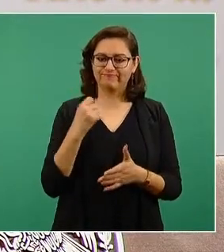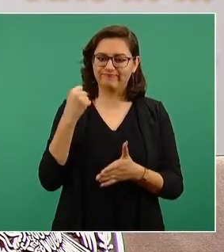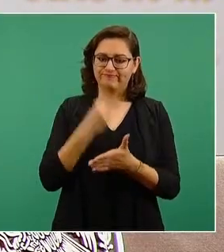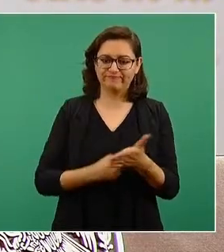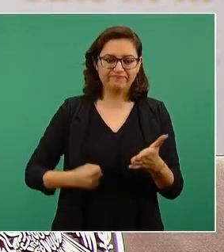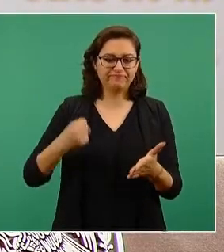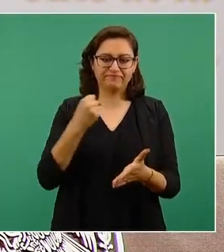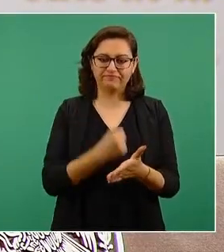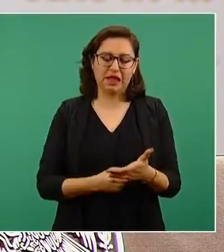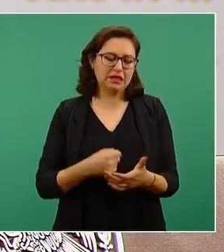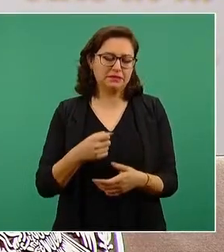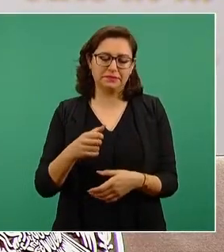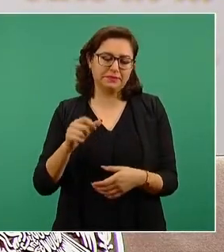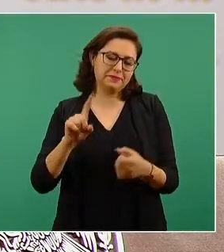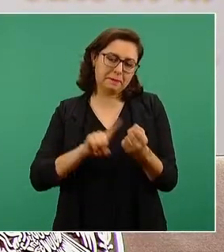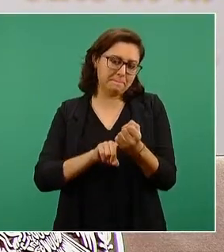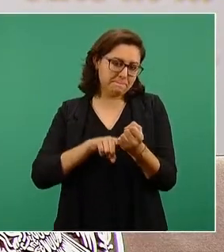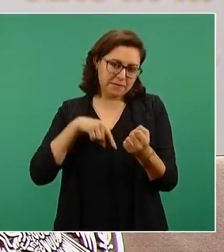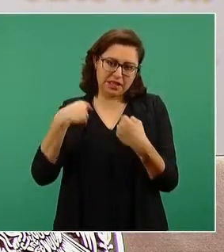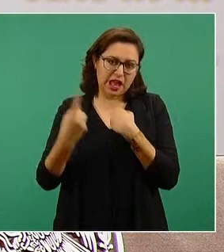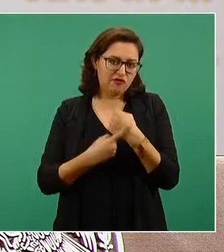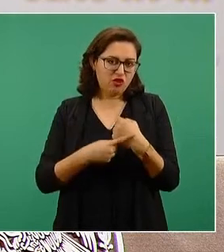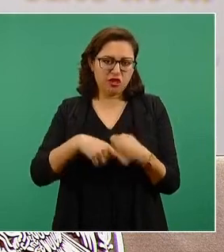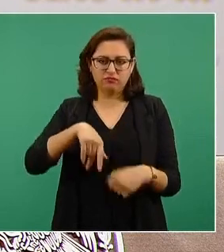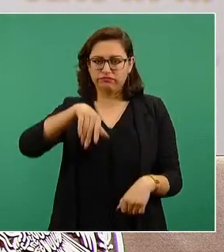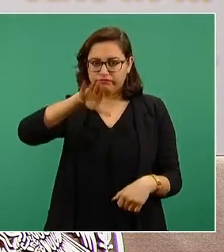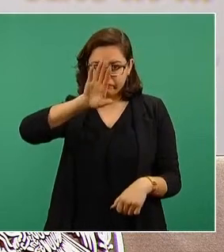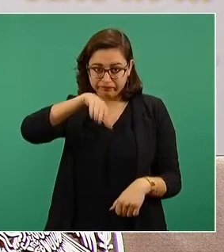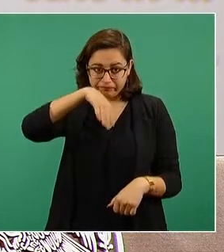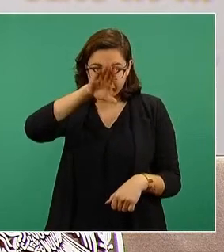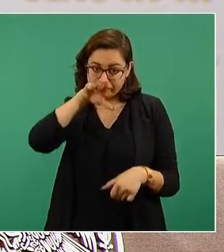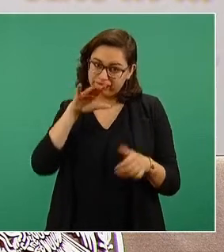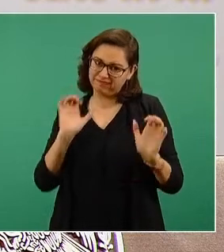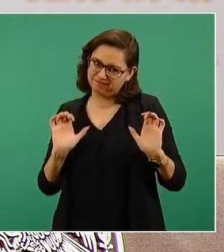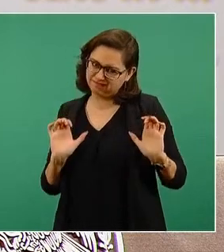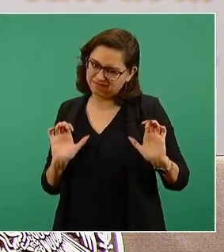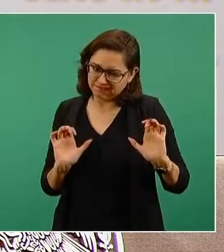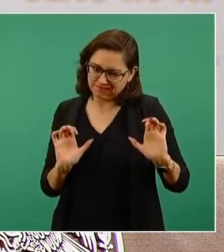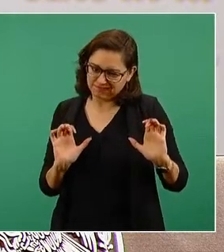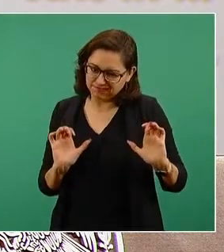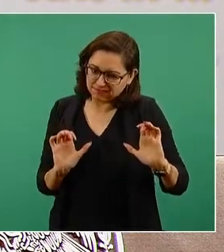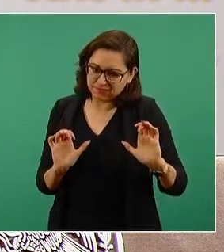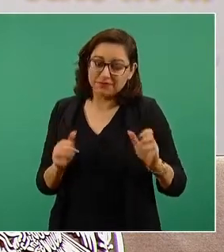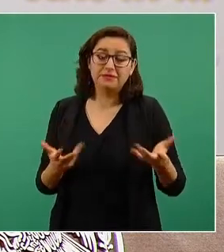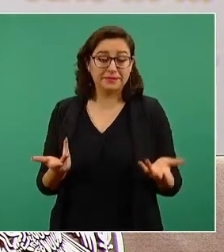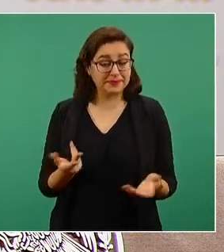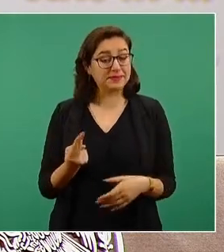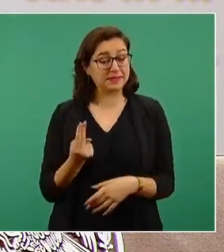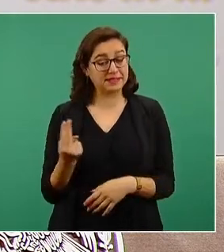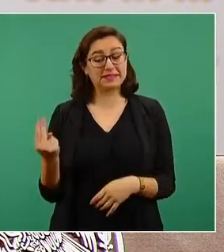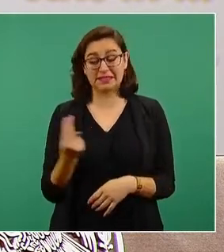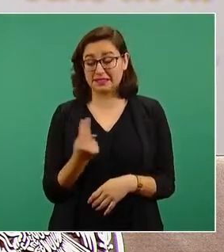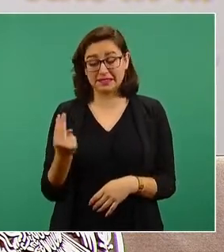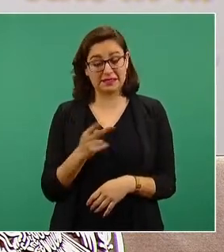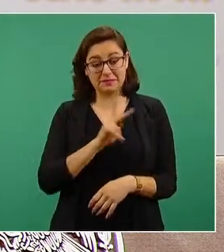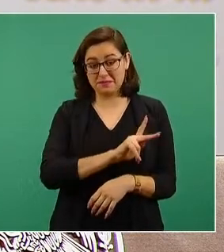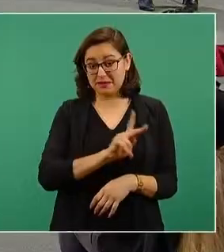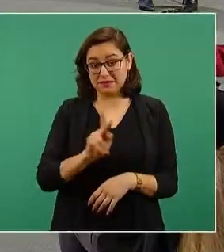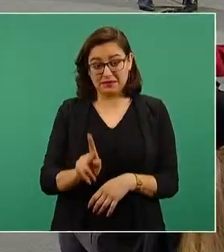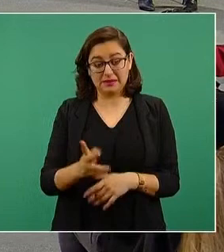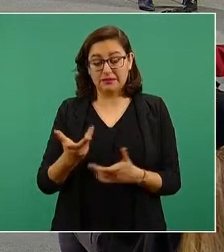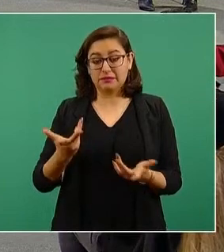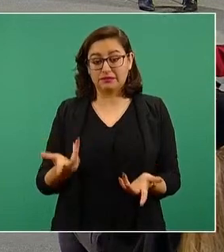al elefante para que camine y hacer las cosas, como lo decía la compañera